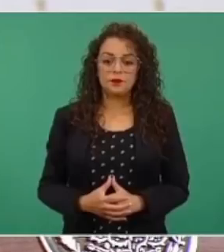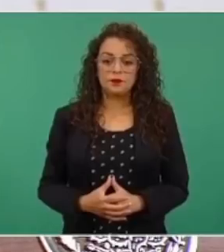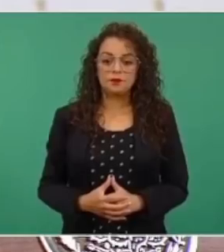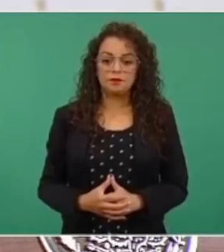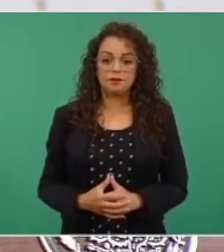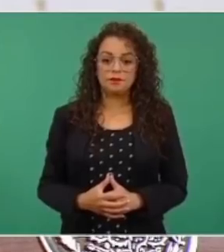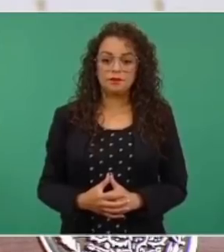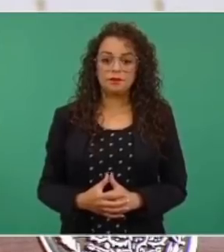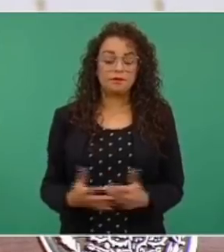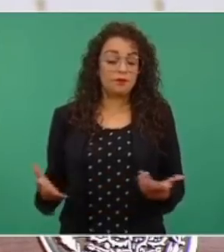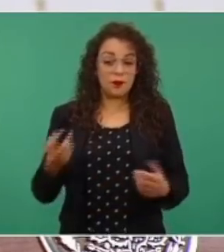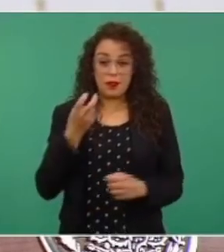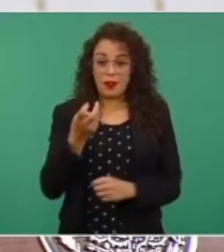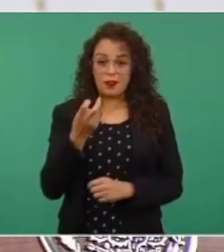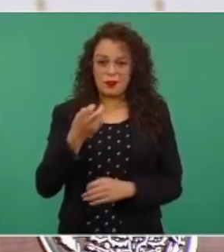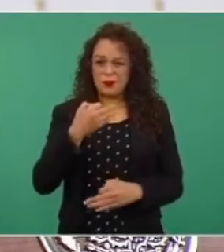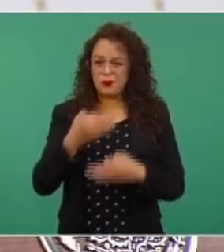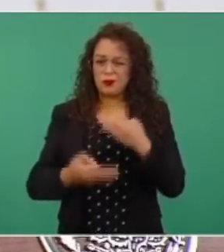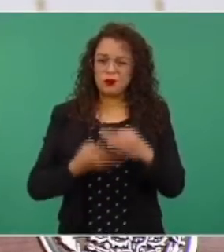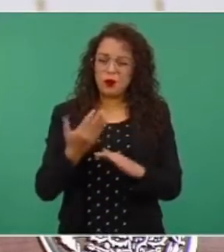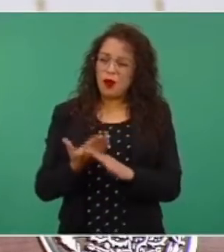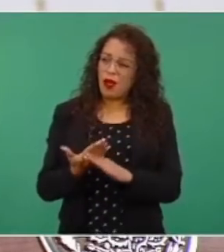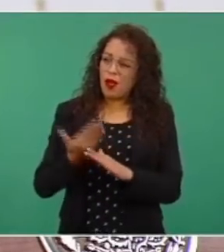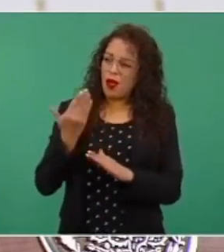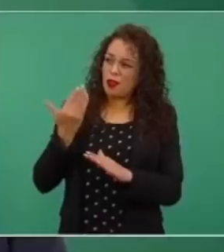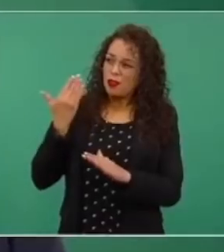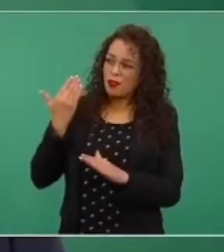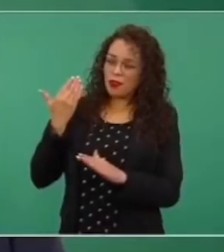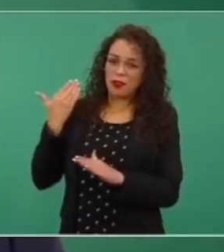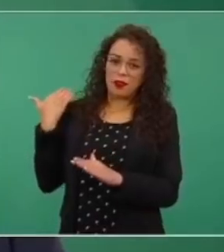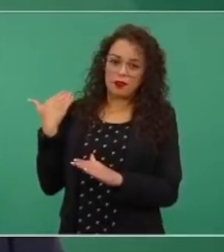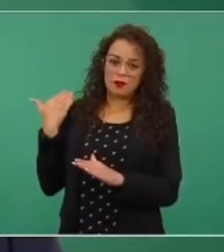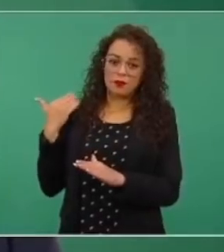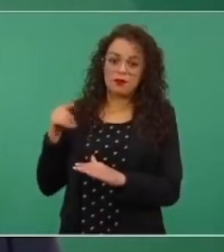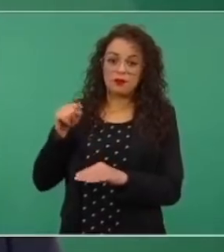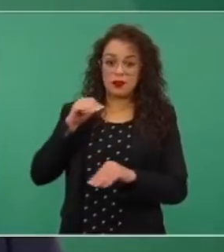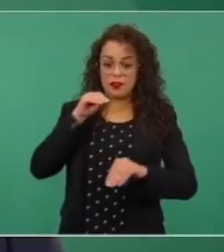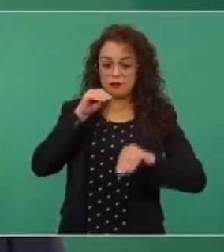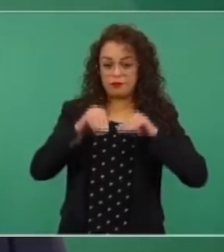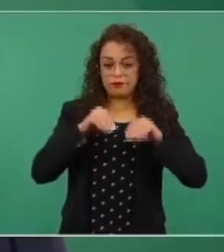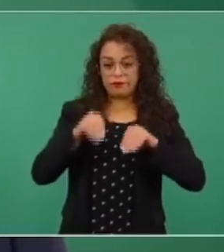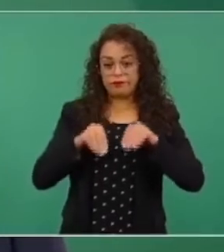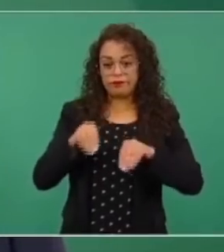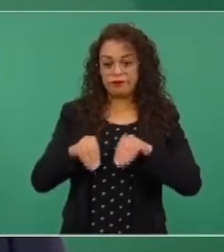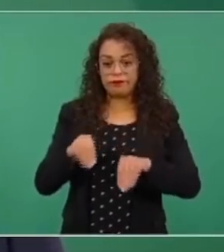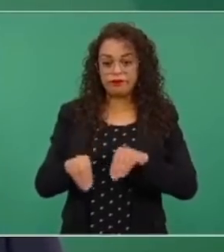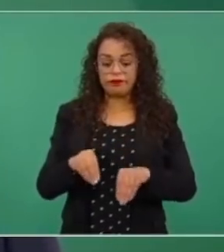todo eso que se hizo de manera facciosa,